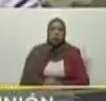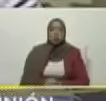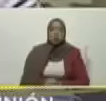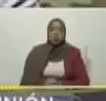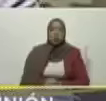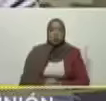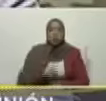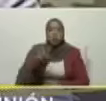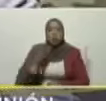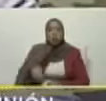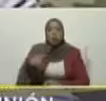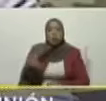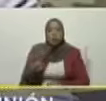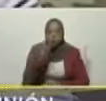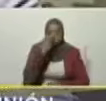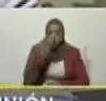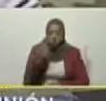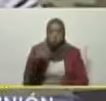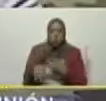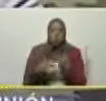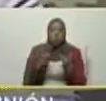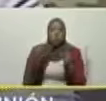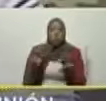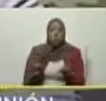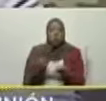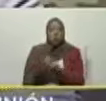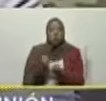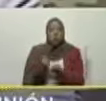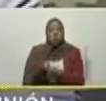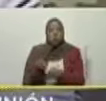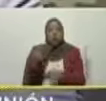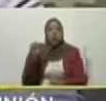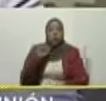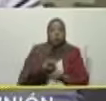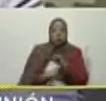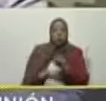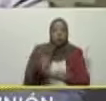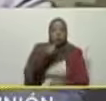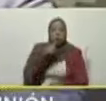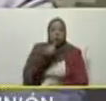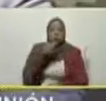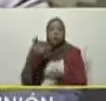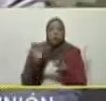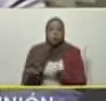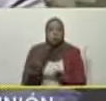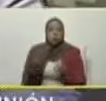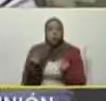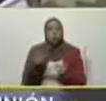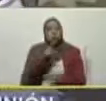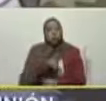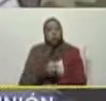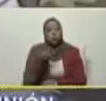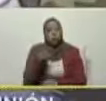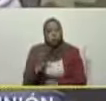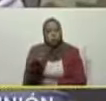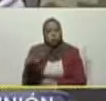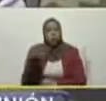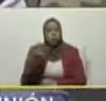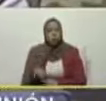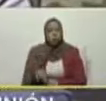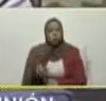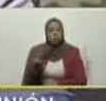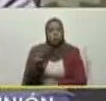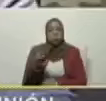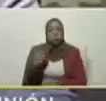vino nuestra vicepresidenta a establecerse aquí y tuvo un accidente bastante fuerte. Muchos de ustedes cayeron también en